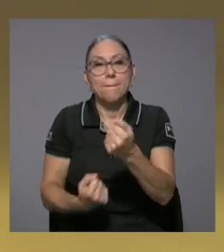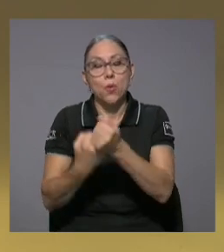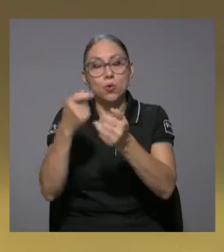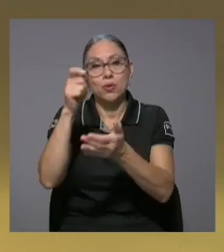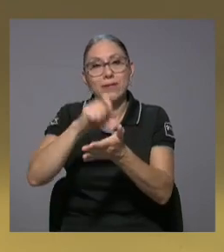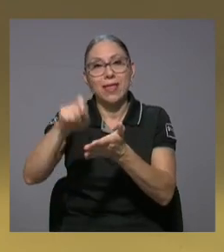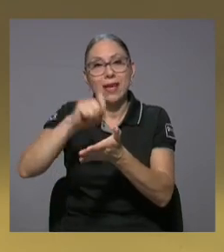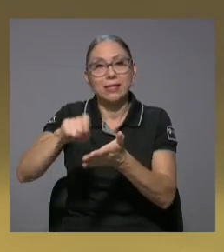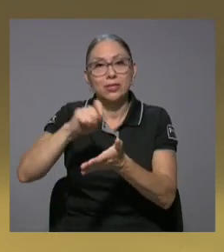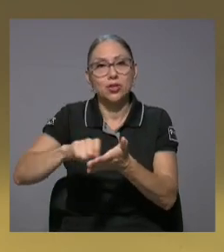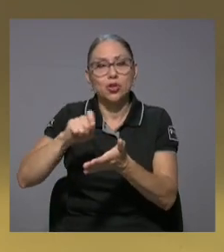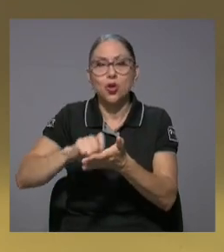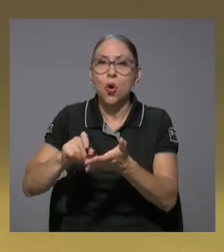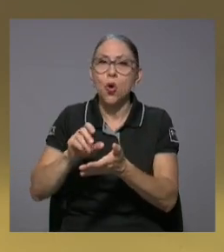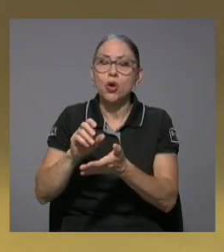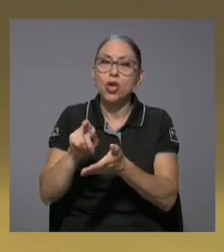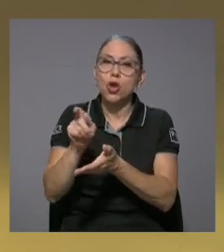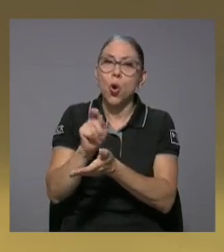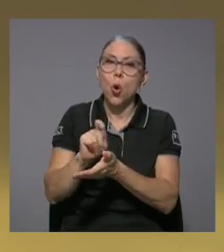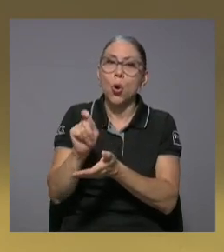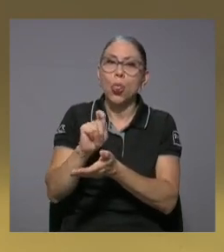redacción, no sé si ortografía también,